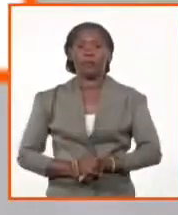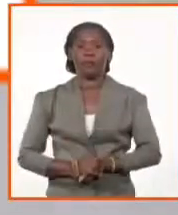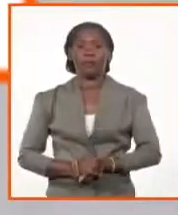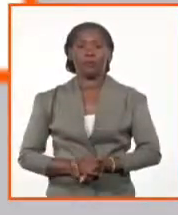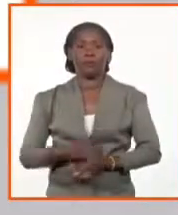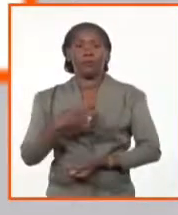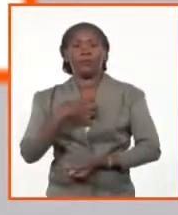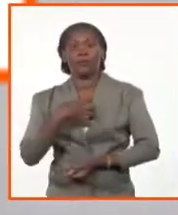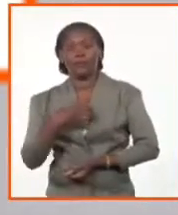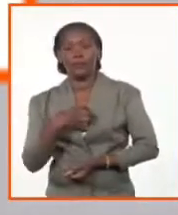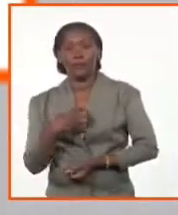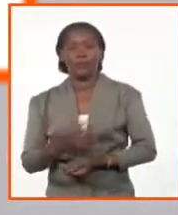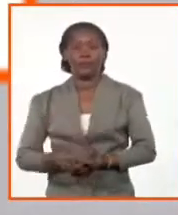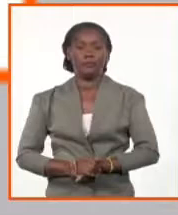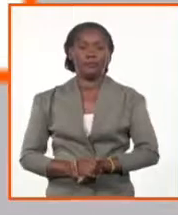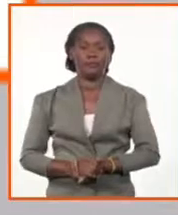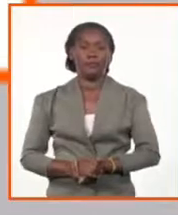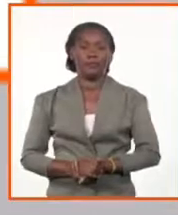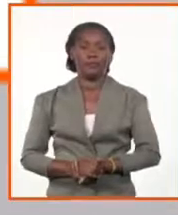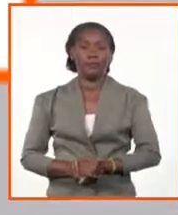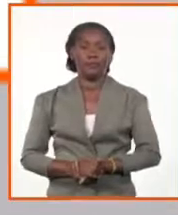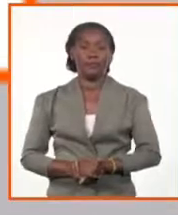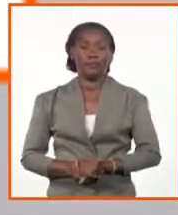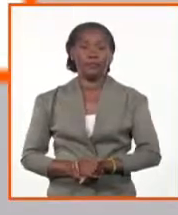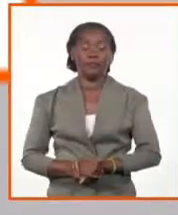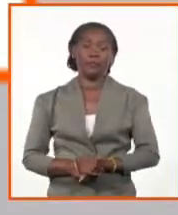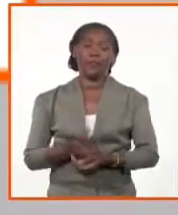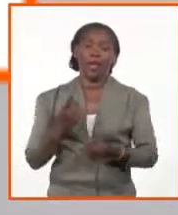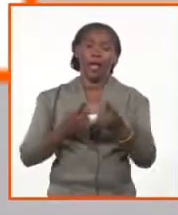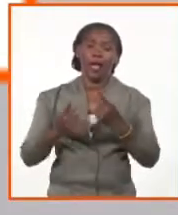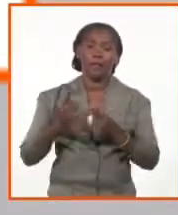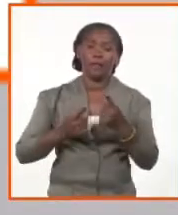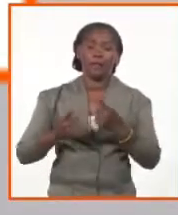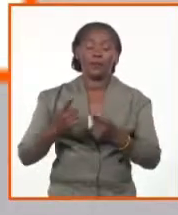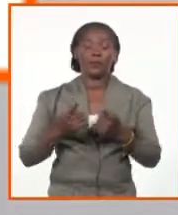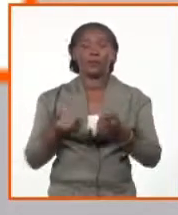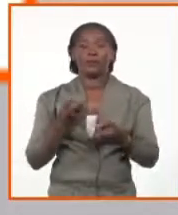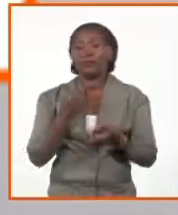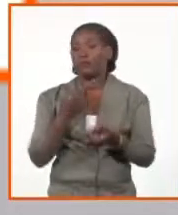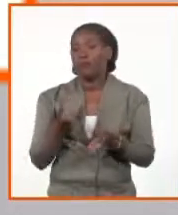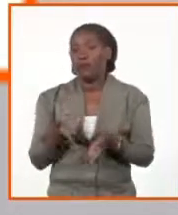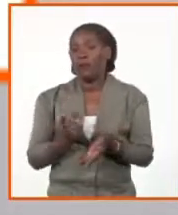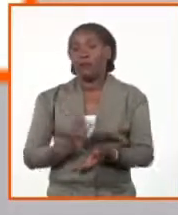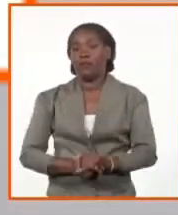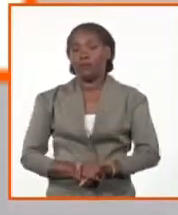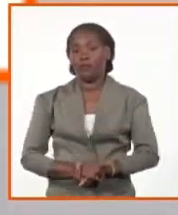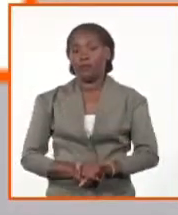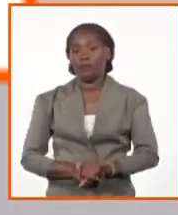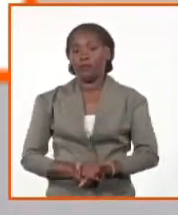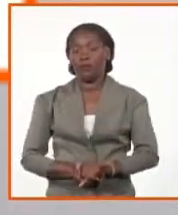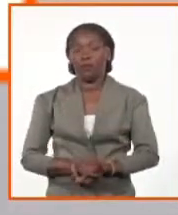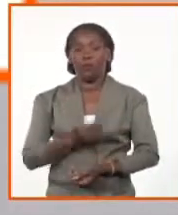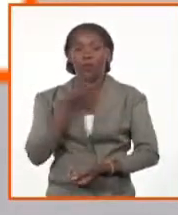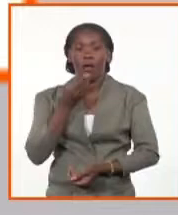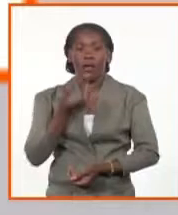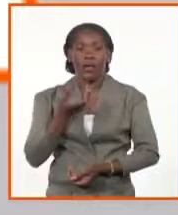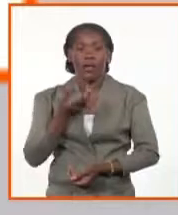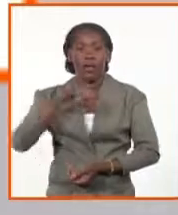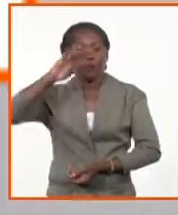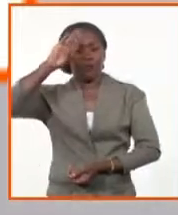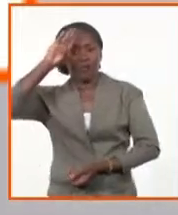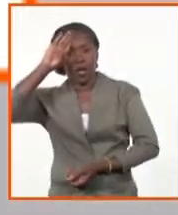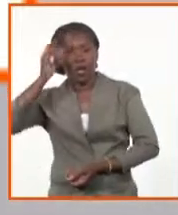y asociado a algunas manifestaciones como era el vómito en el